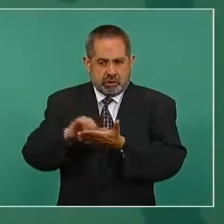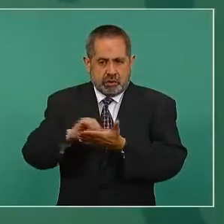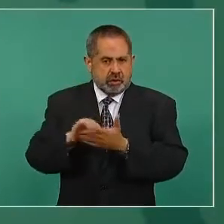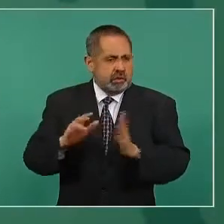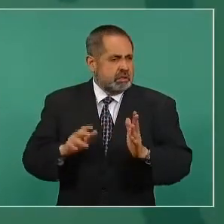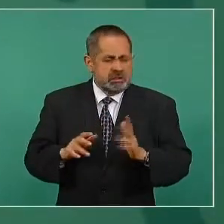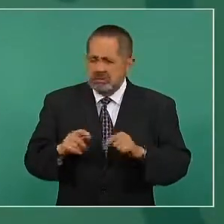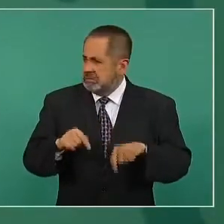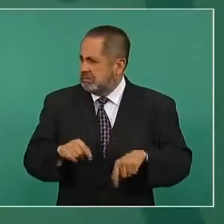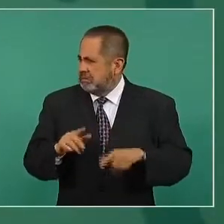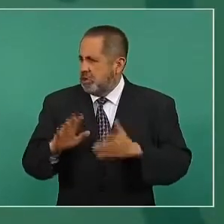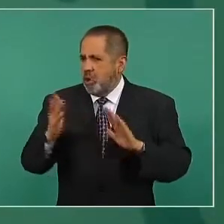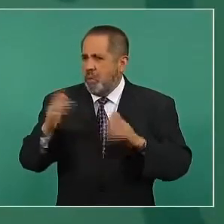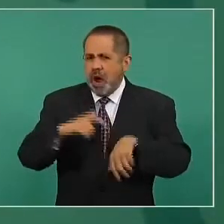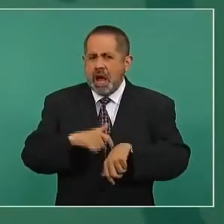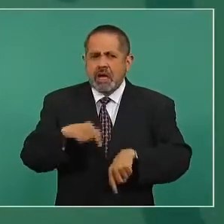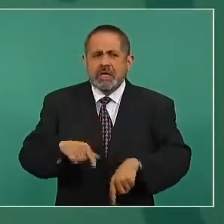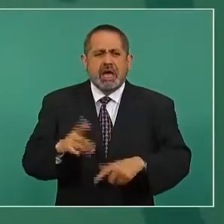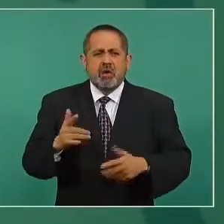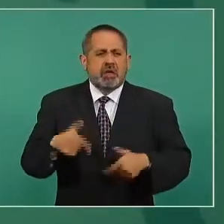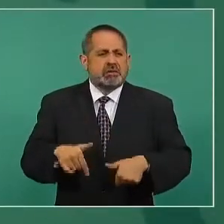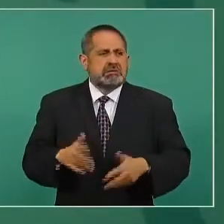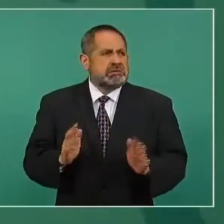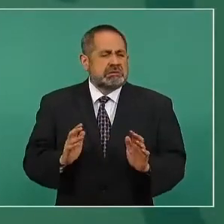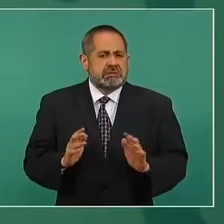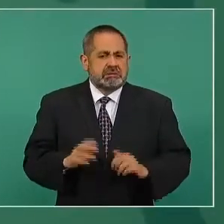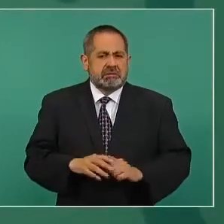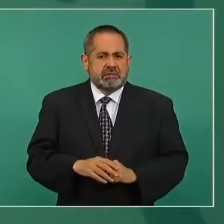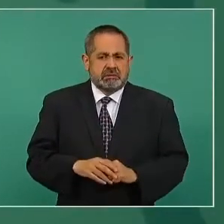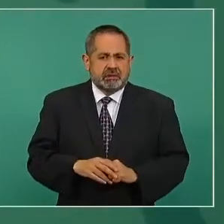No sé cómo está el horario.